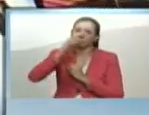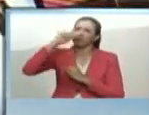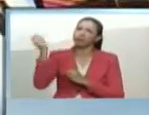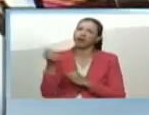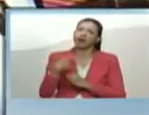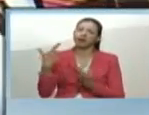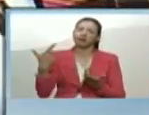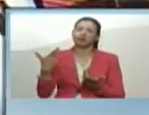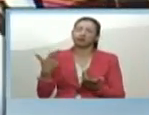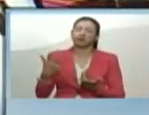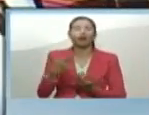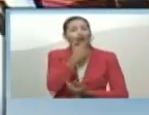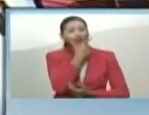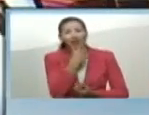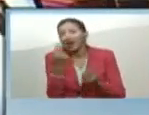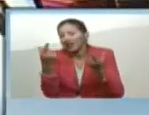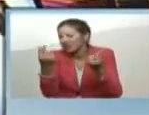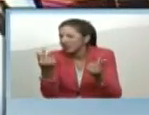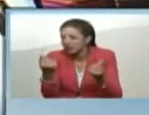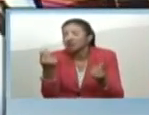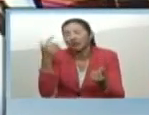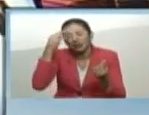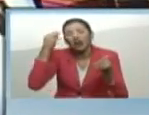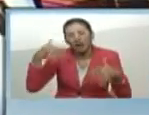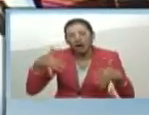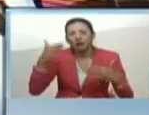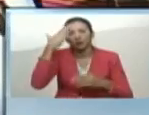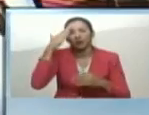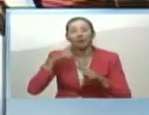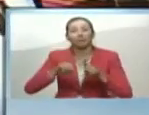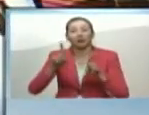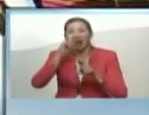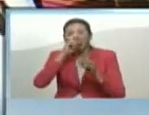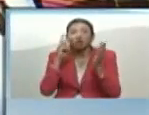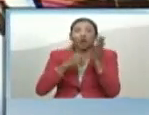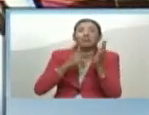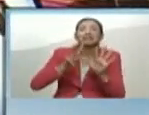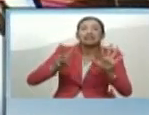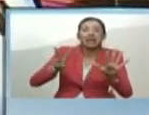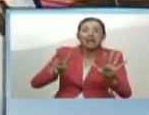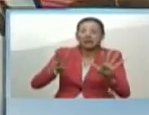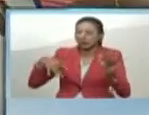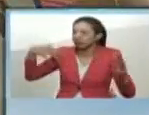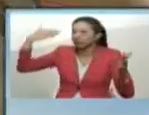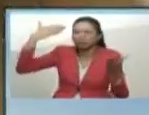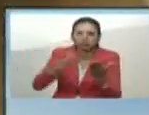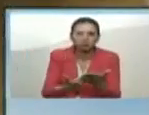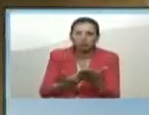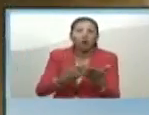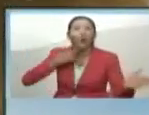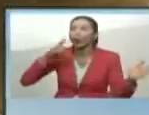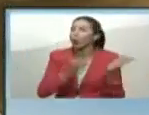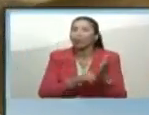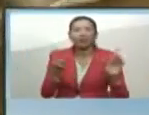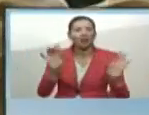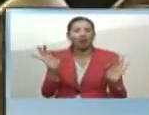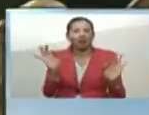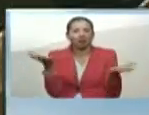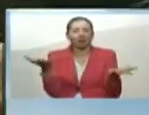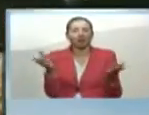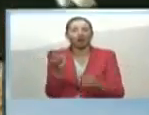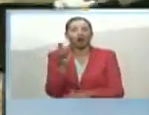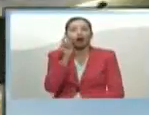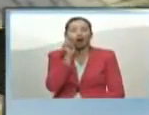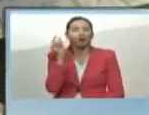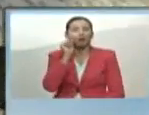inversión Y en este momento es más difícil pero esto Data del 2007 no se ha cumplido la ley los usuarios o